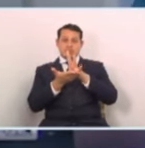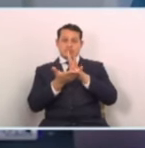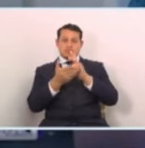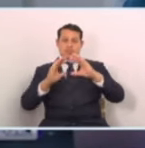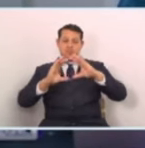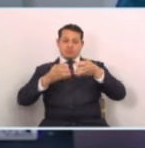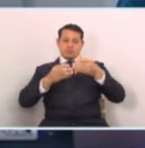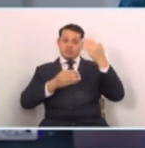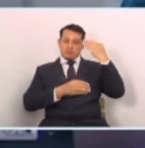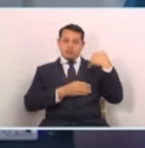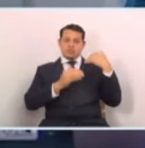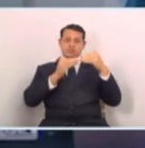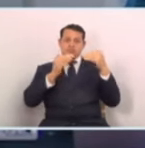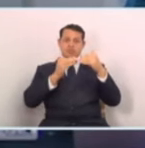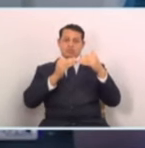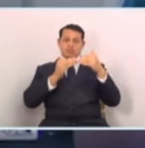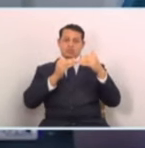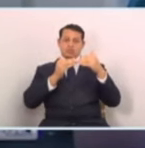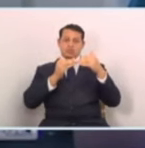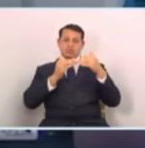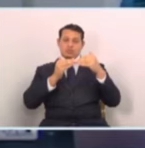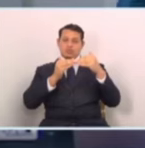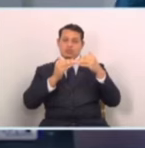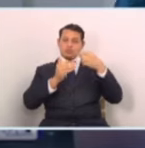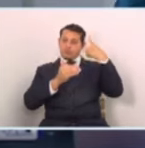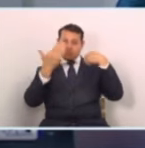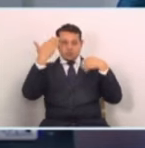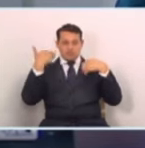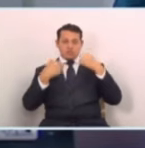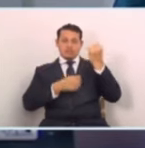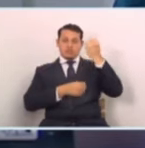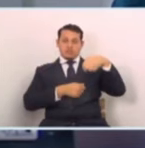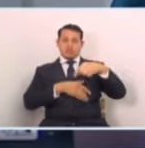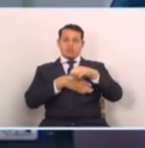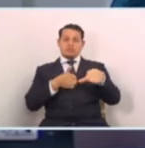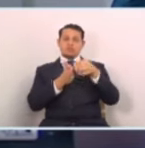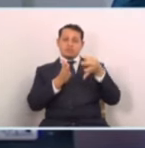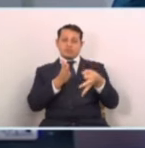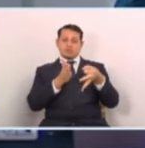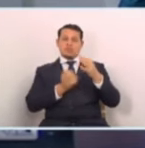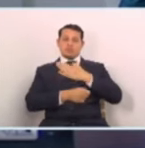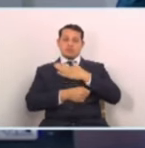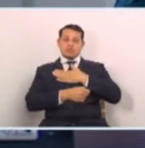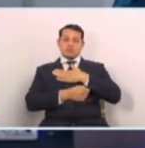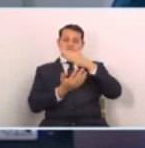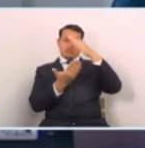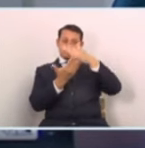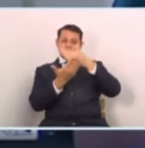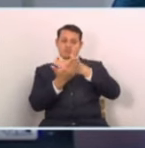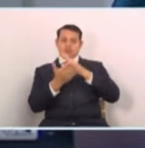la Comisión de la Mujer e Igualdad de Género. Es importante que esta Asamblea Legislativa tenga una